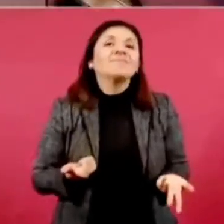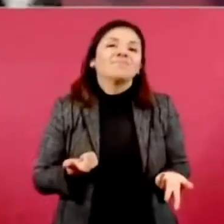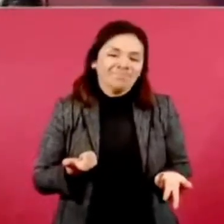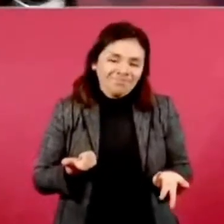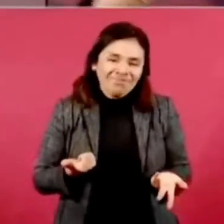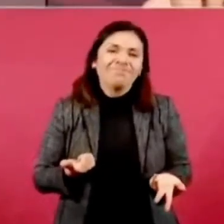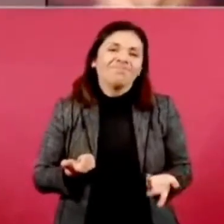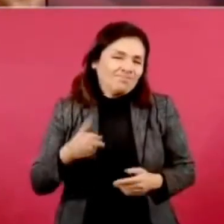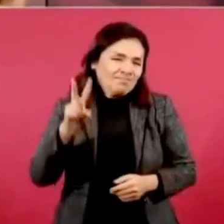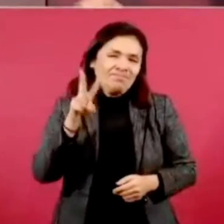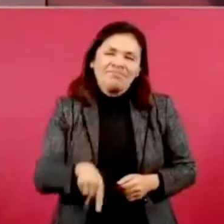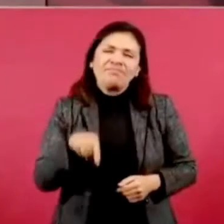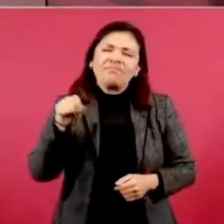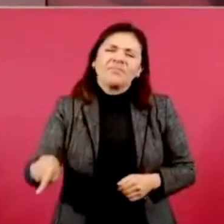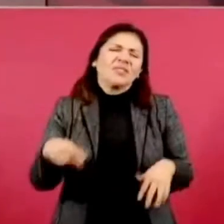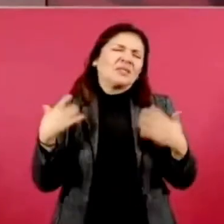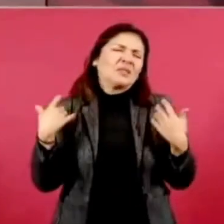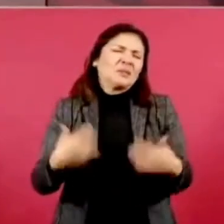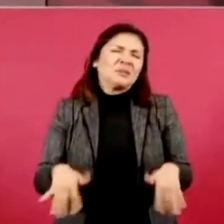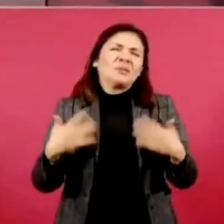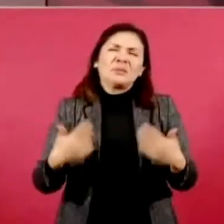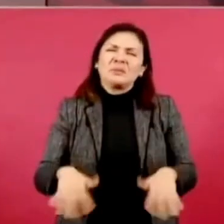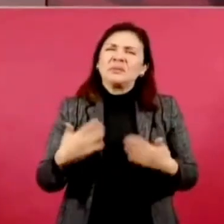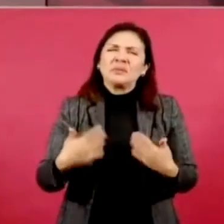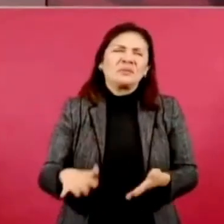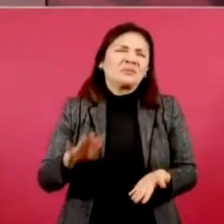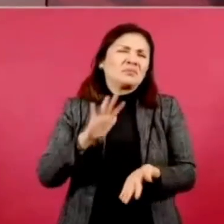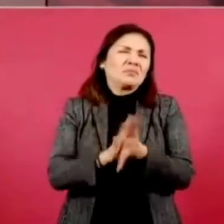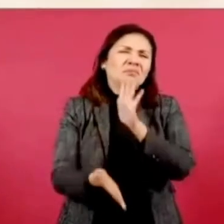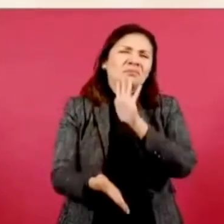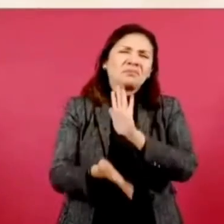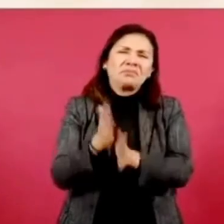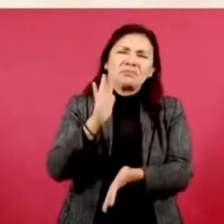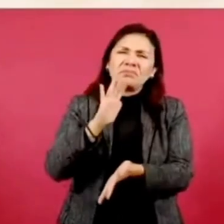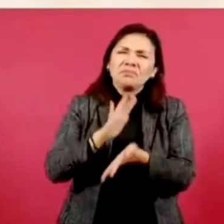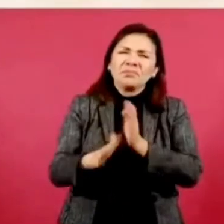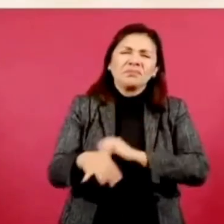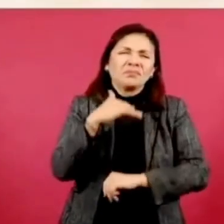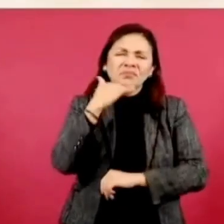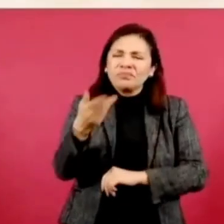es una red de complicidades, de componendas,